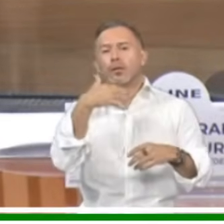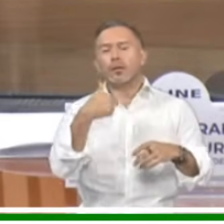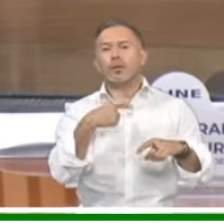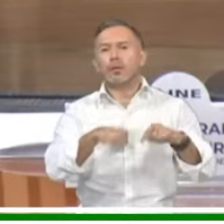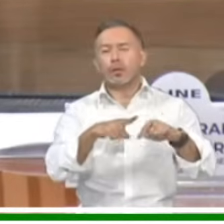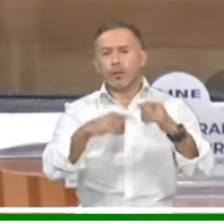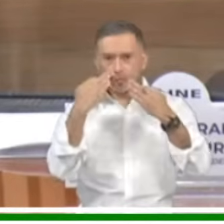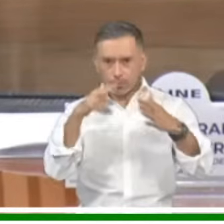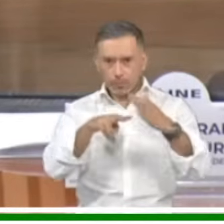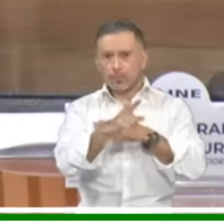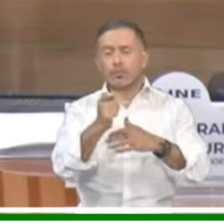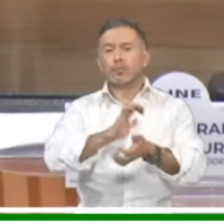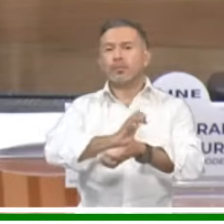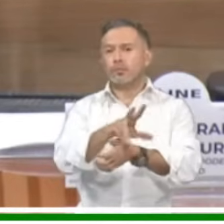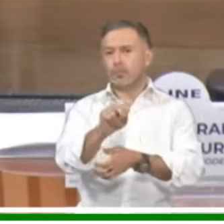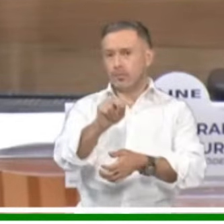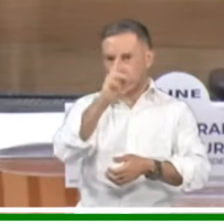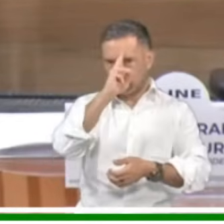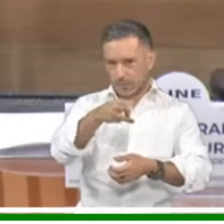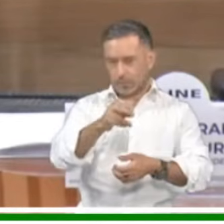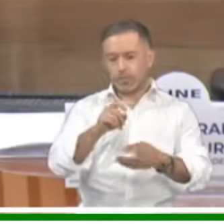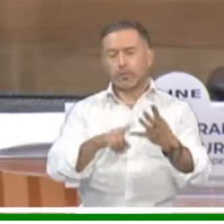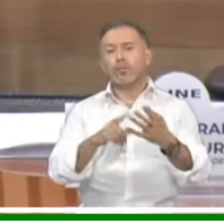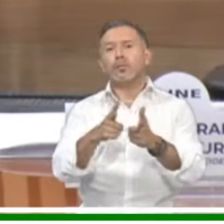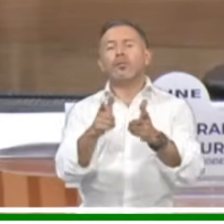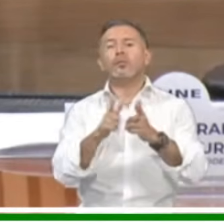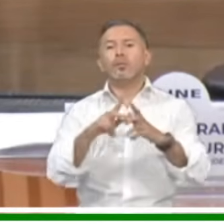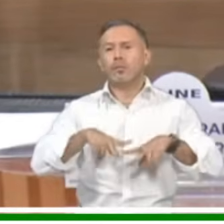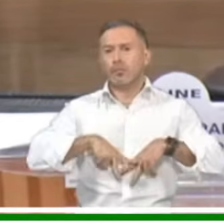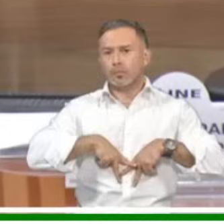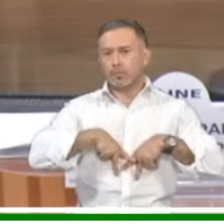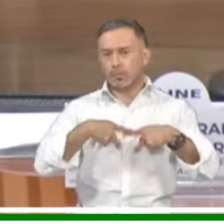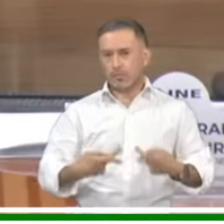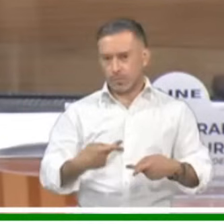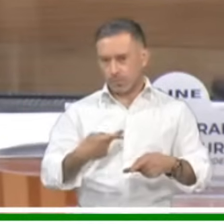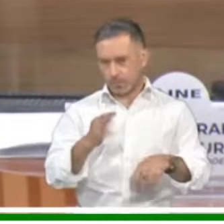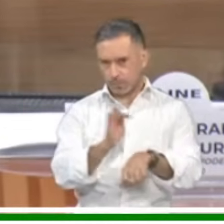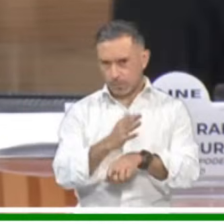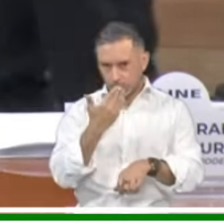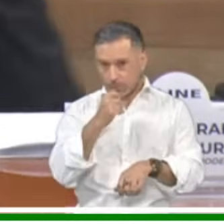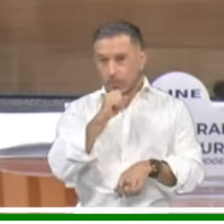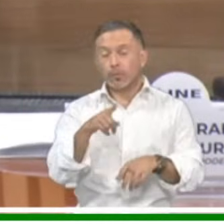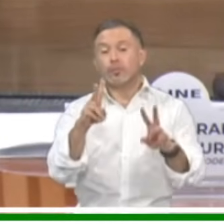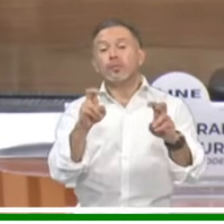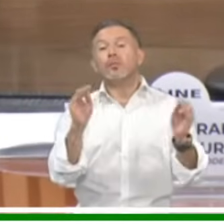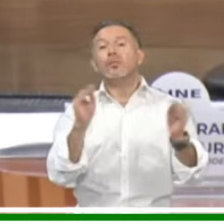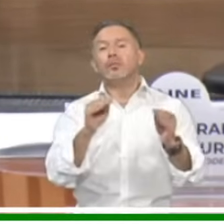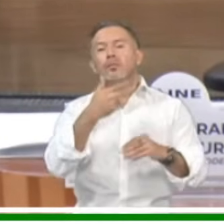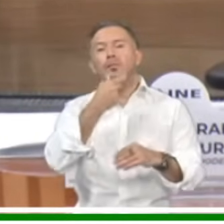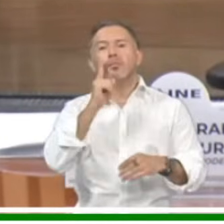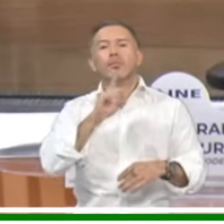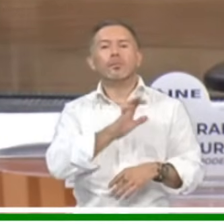no discriminación y grupos vulnerables. Los debates deben de garantizar que los candidatos y candidatas puedan